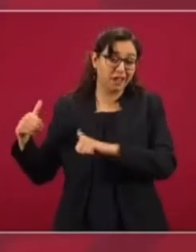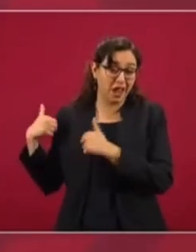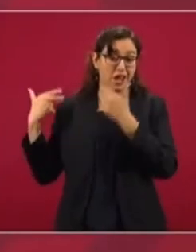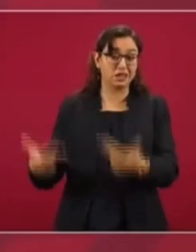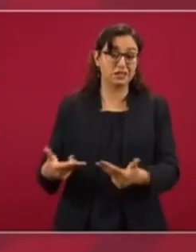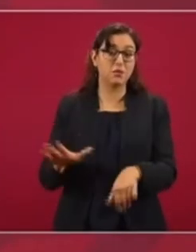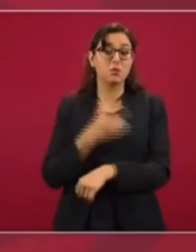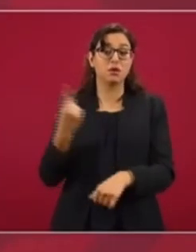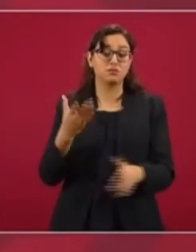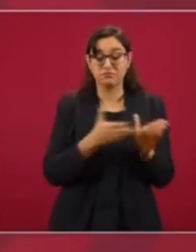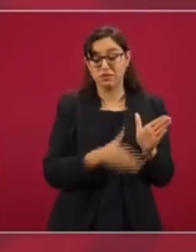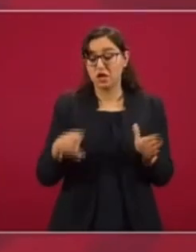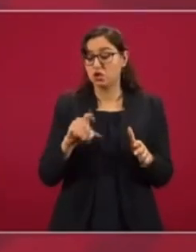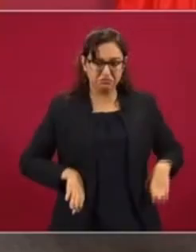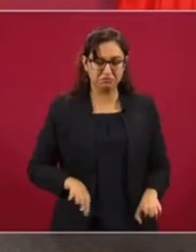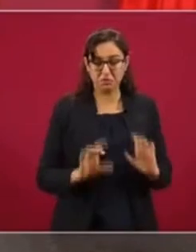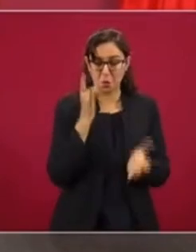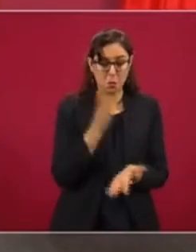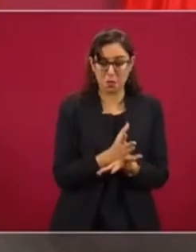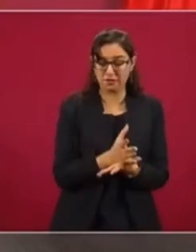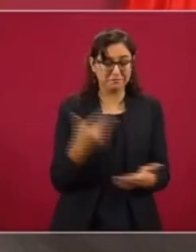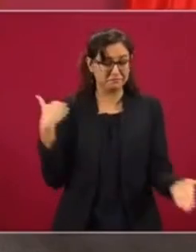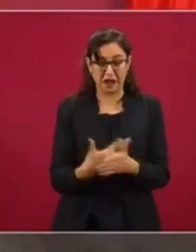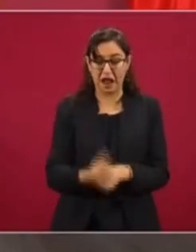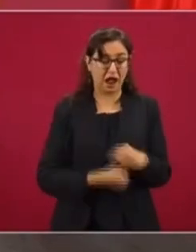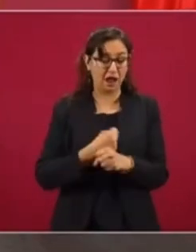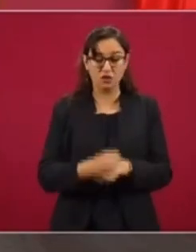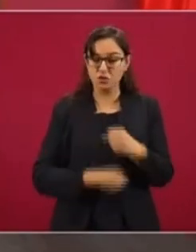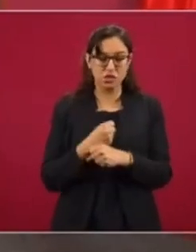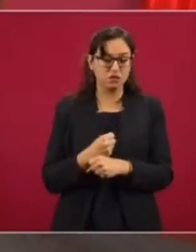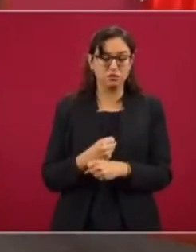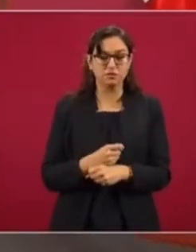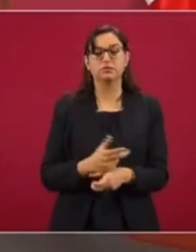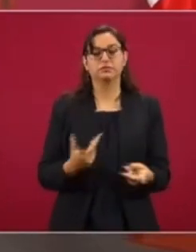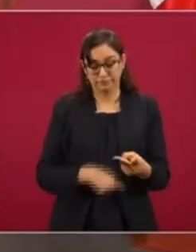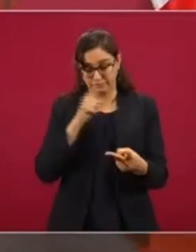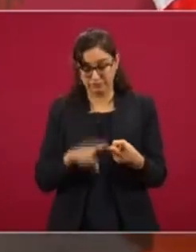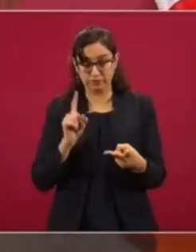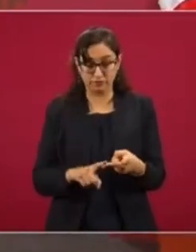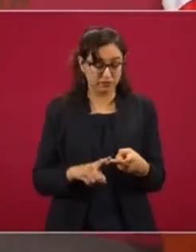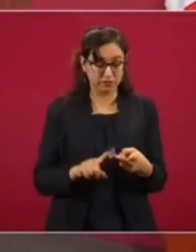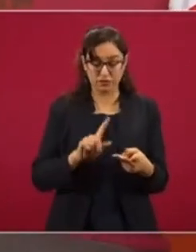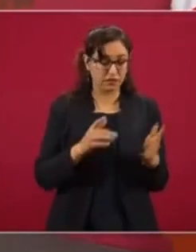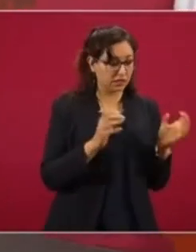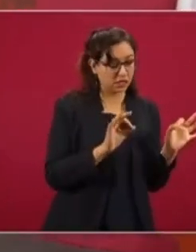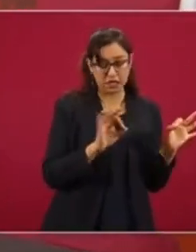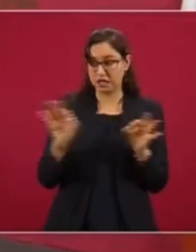se aplicaron durante el periodo neoliberal. Todo esto agravado por querer enfrentar el problema una vez